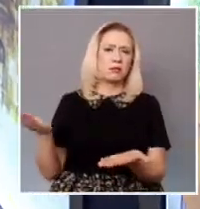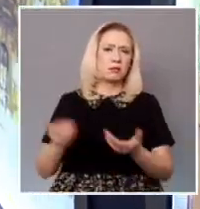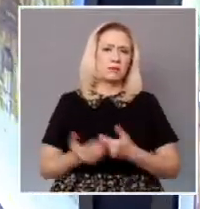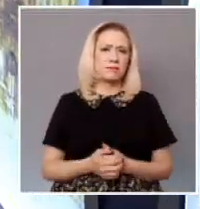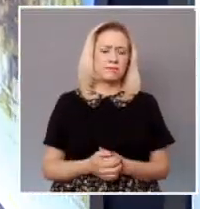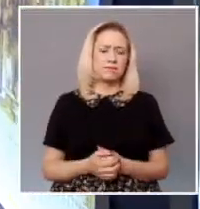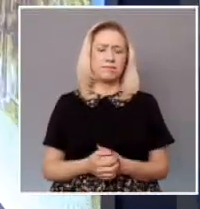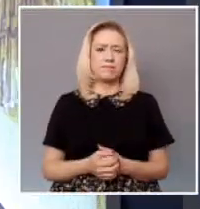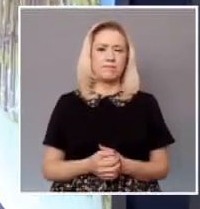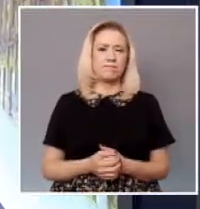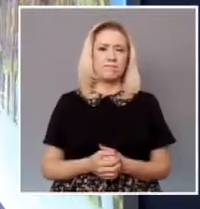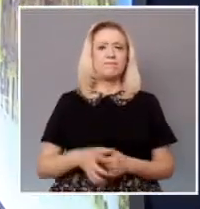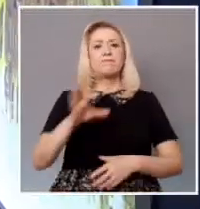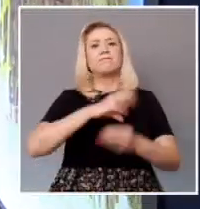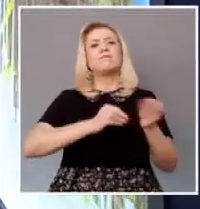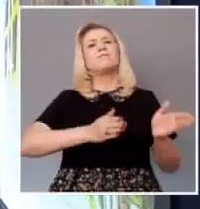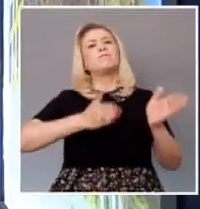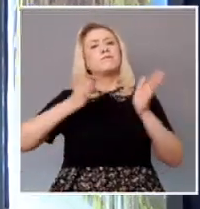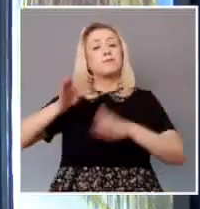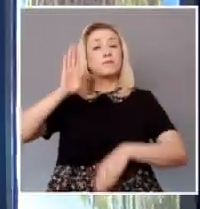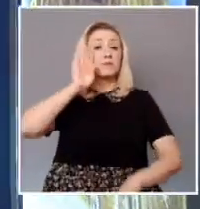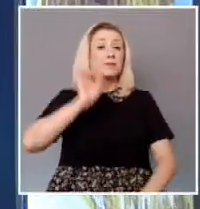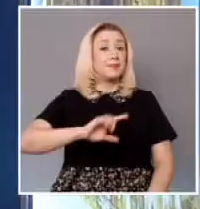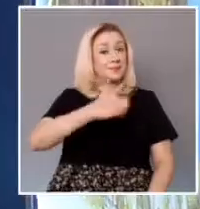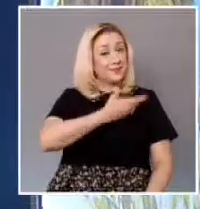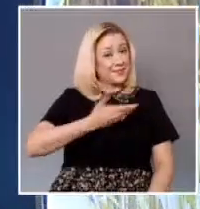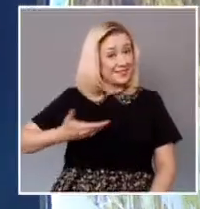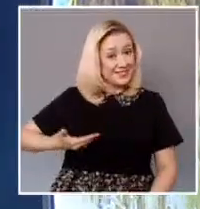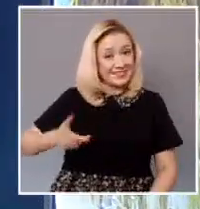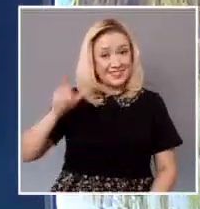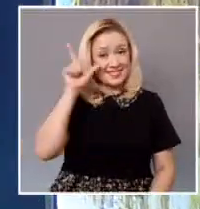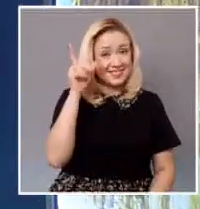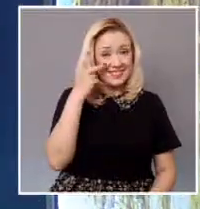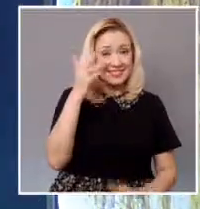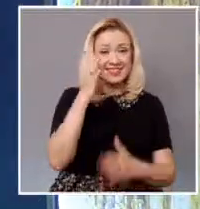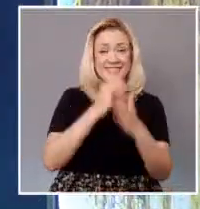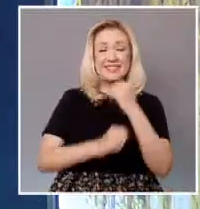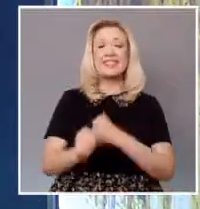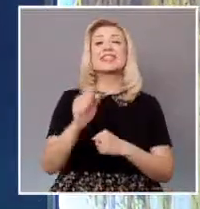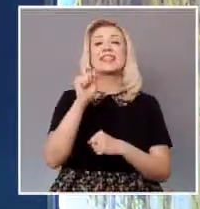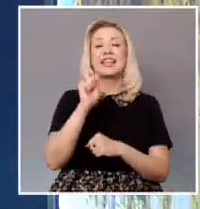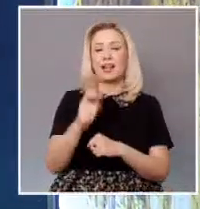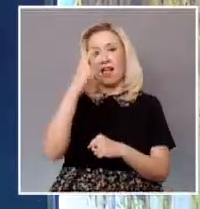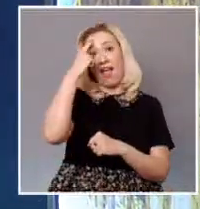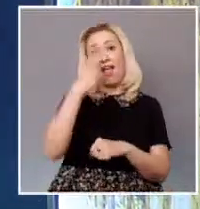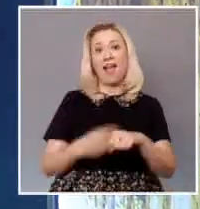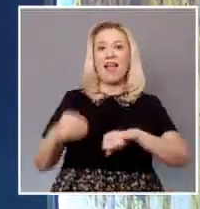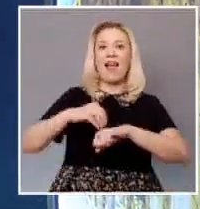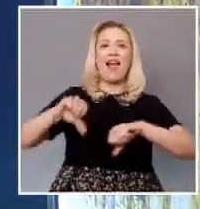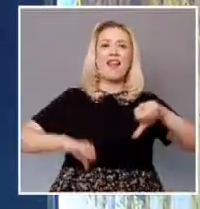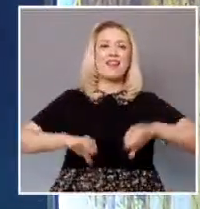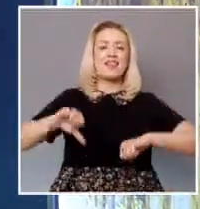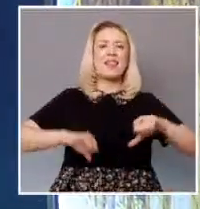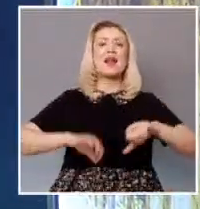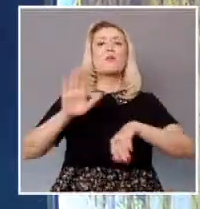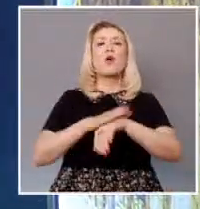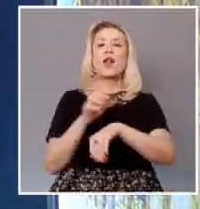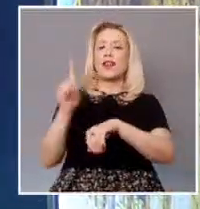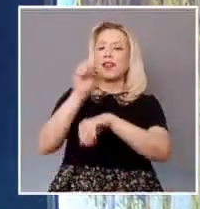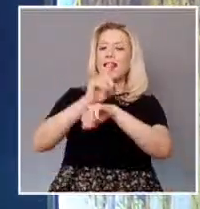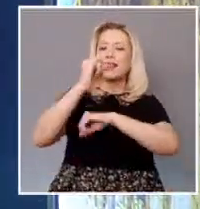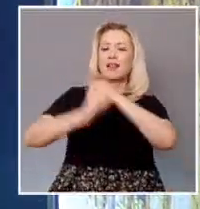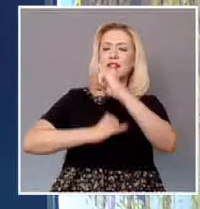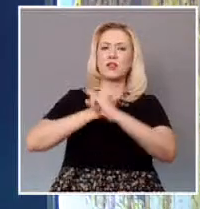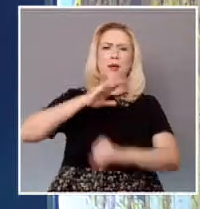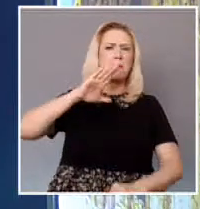En otra información, la ministra presidenta Norma Lucía Piña puso en marcha diversas actividades en el marco del Día Internacional para Eliminar la Violencia